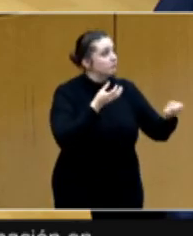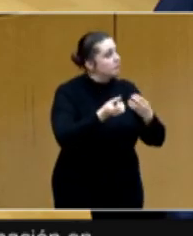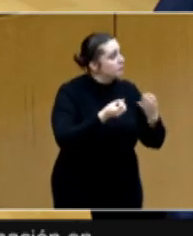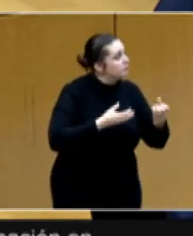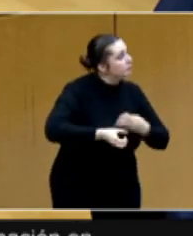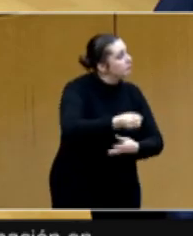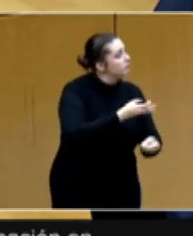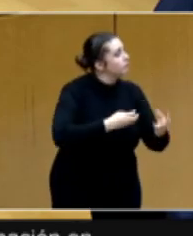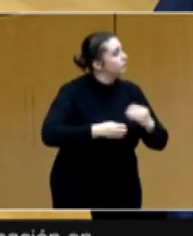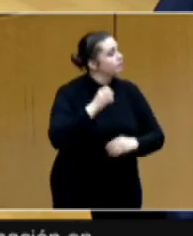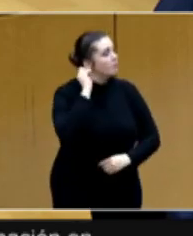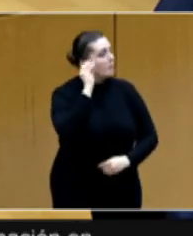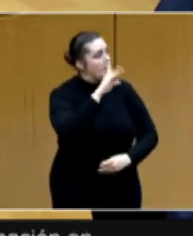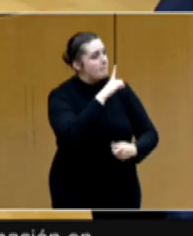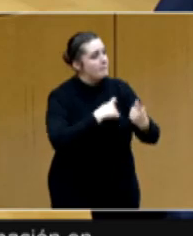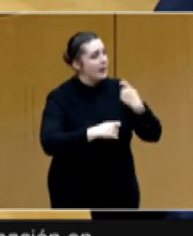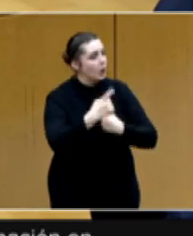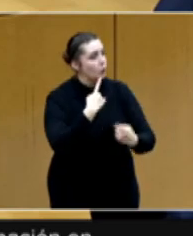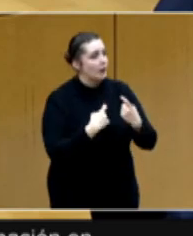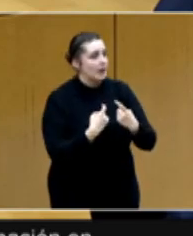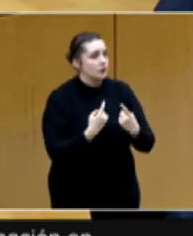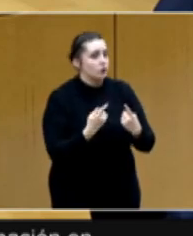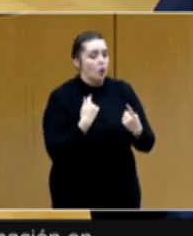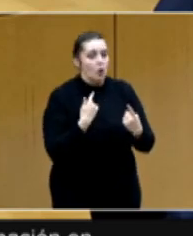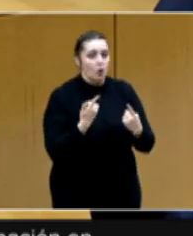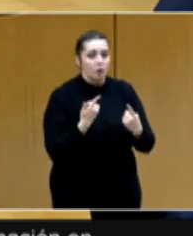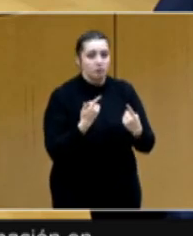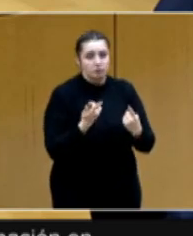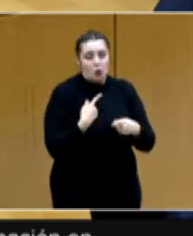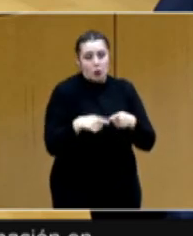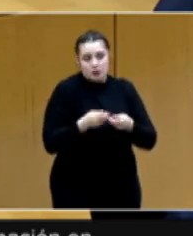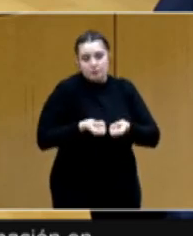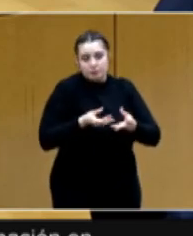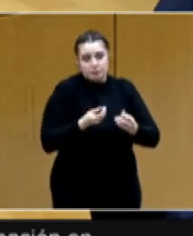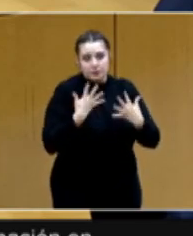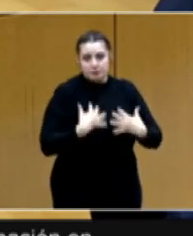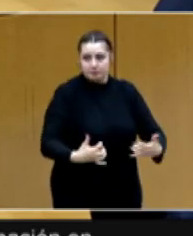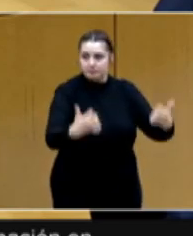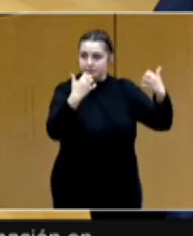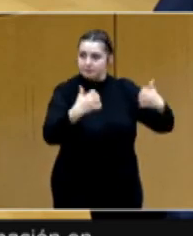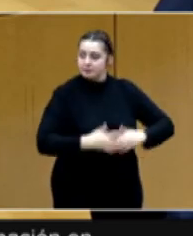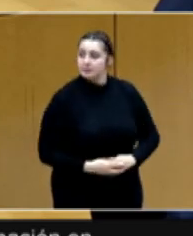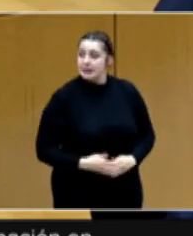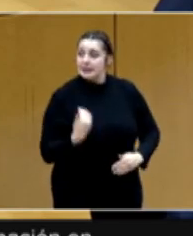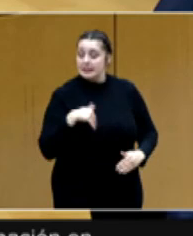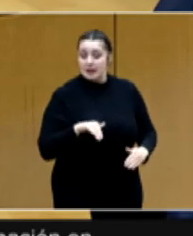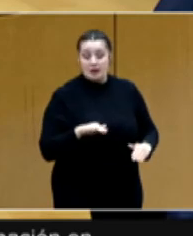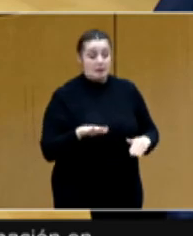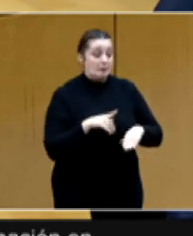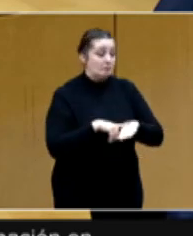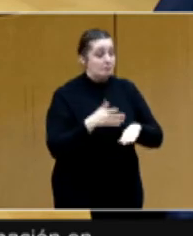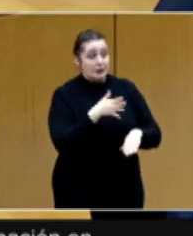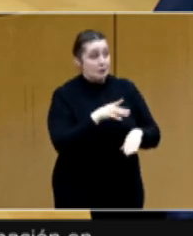por los comentarios que habéis que han hecho el público presente y cerramos más o menos